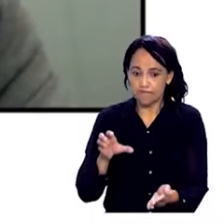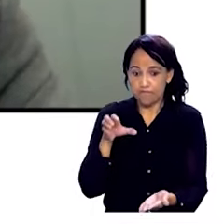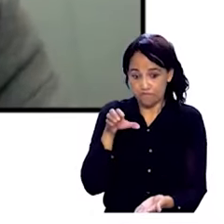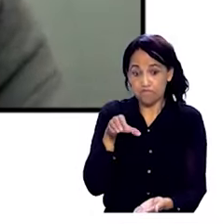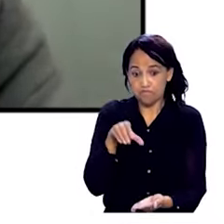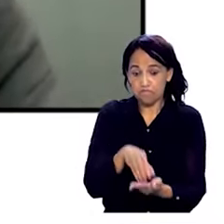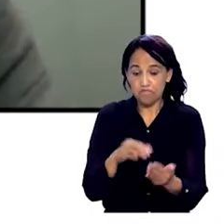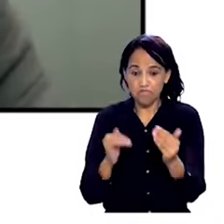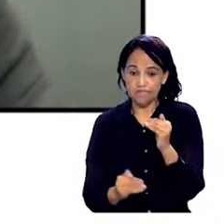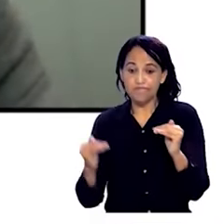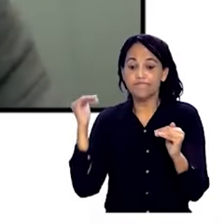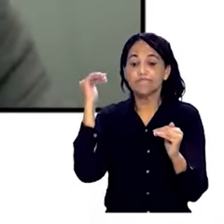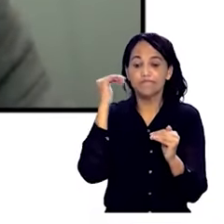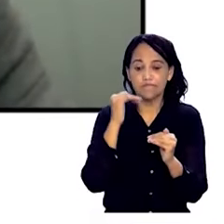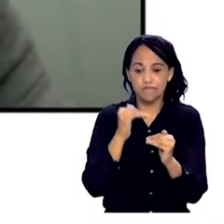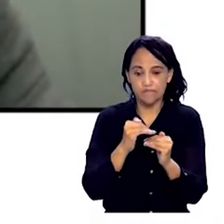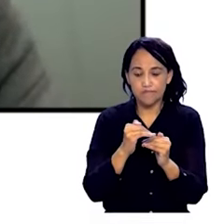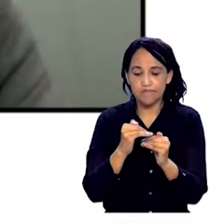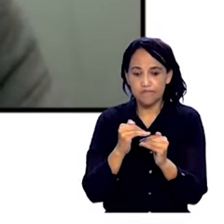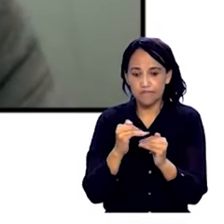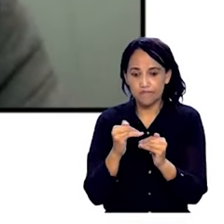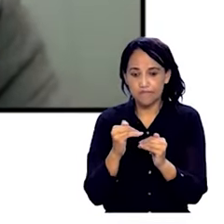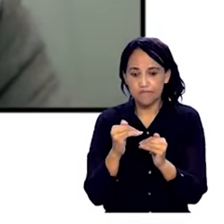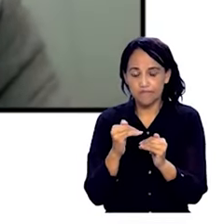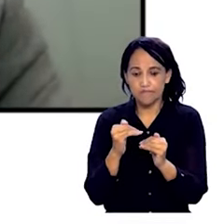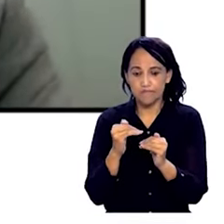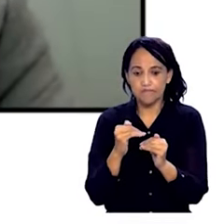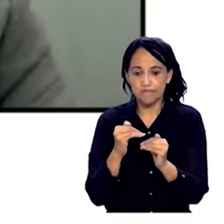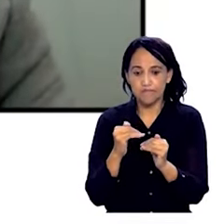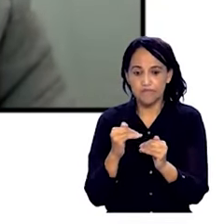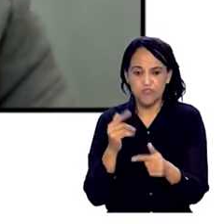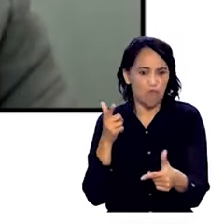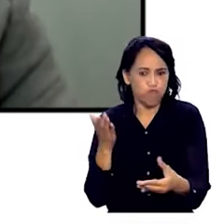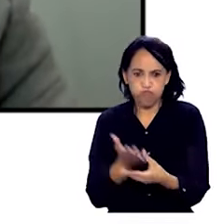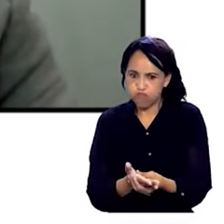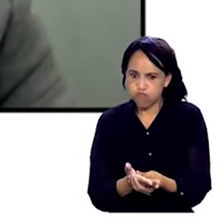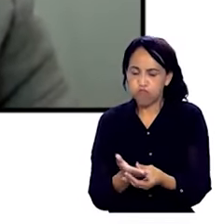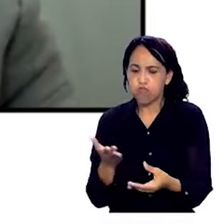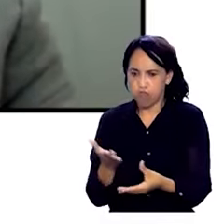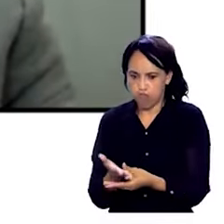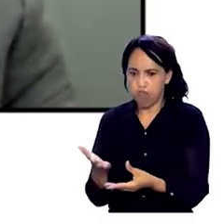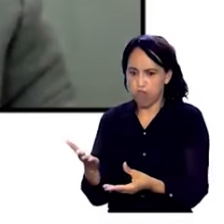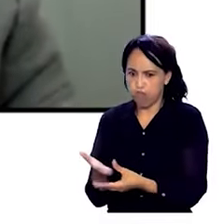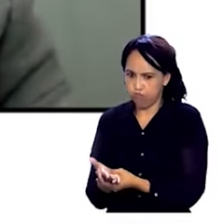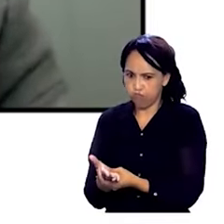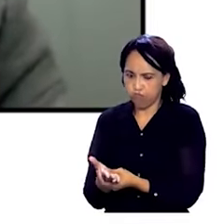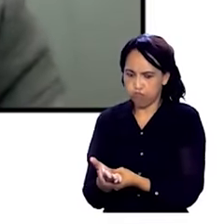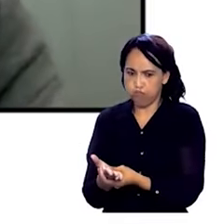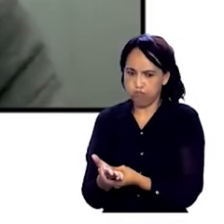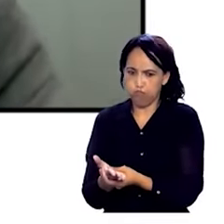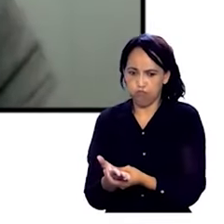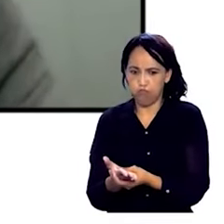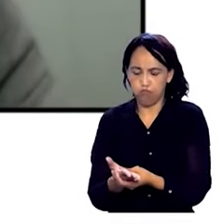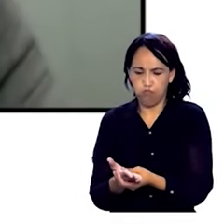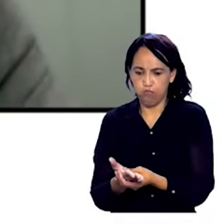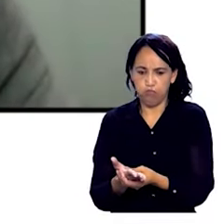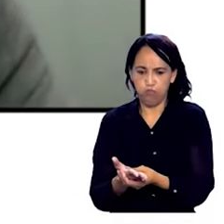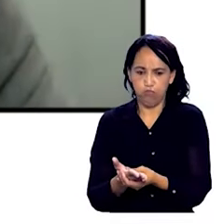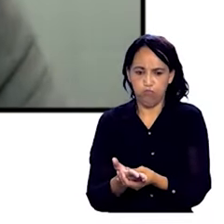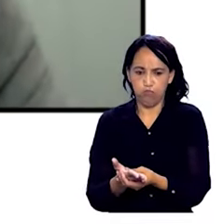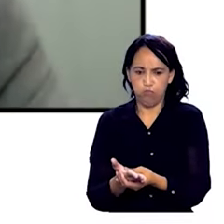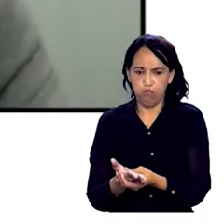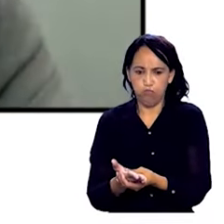Y pensiones en esos casos que sonos muy análogos entre s la corte resuelve con